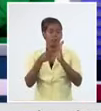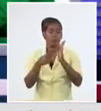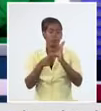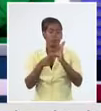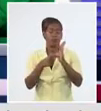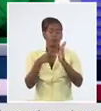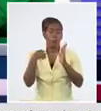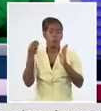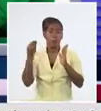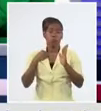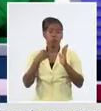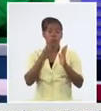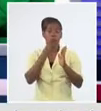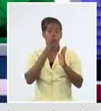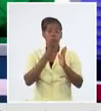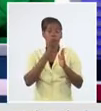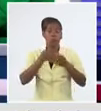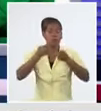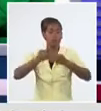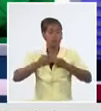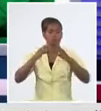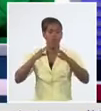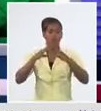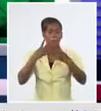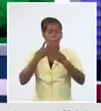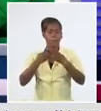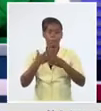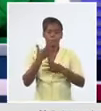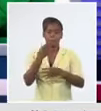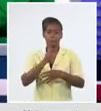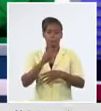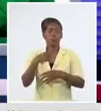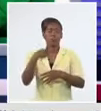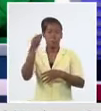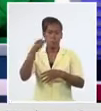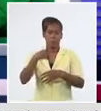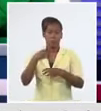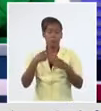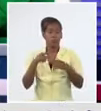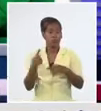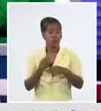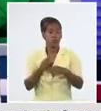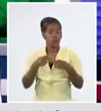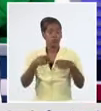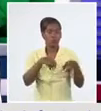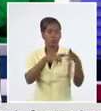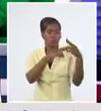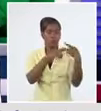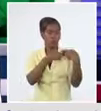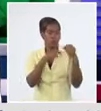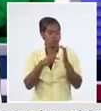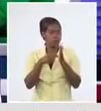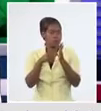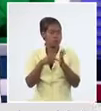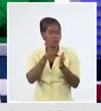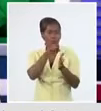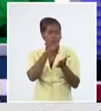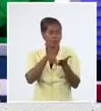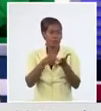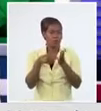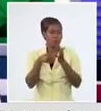difícil estar en casa. Pero es que tenemos que estar con responsabilidad, porque no solo nosotros